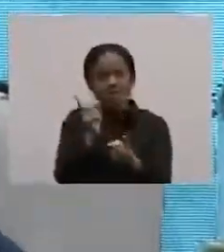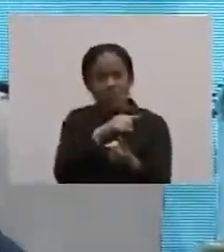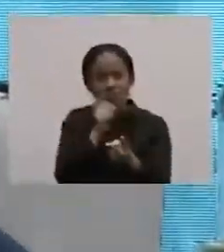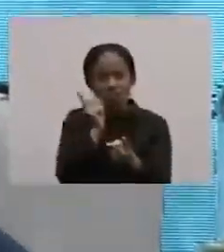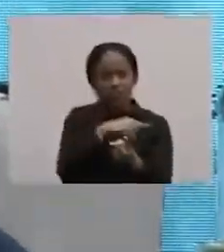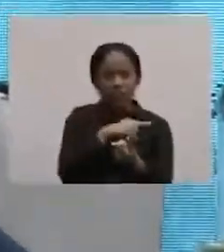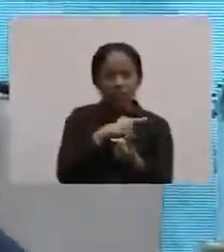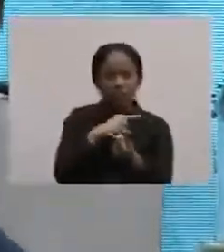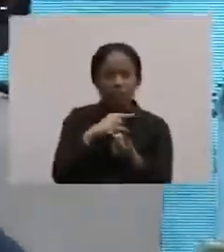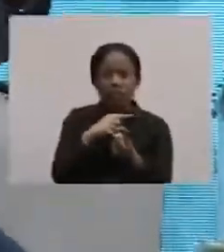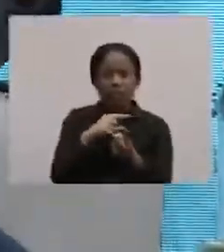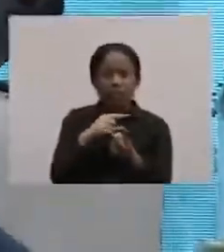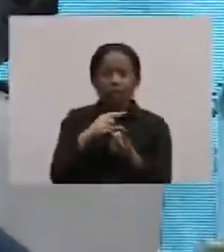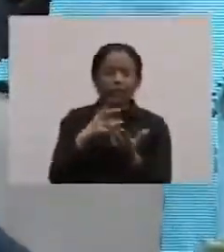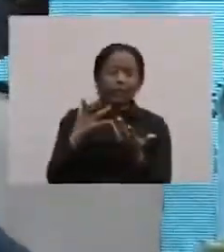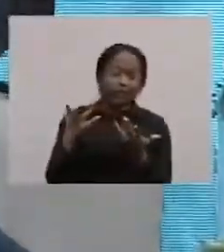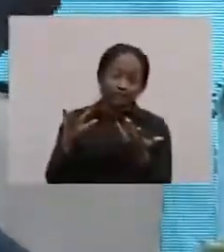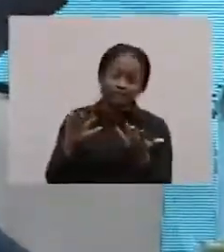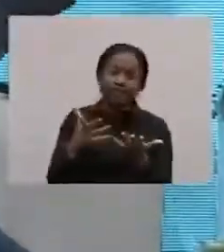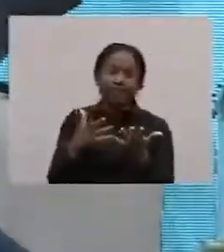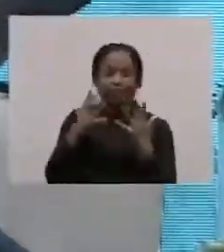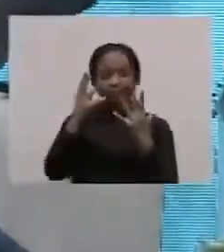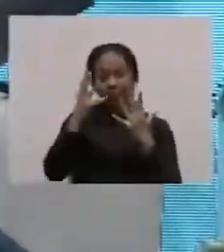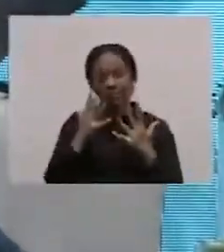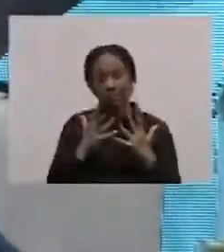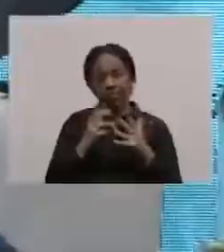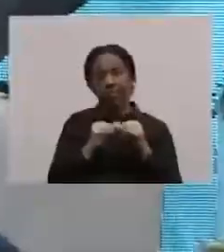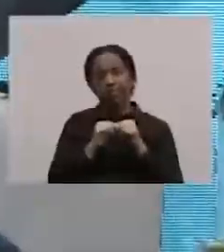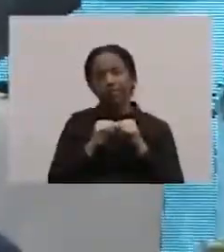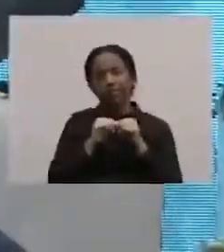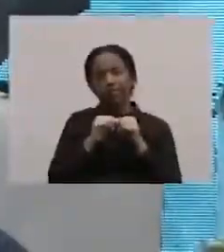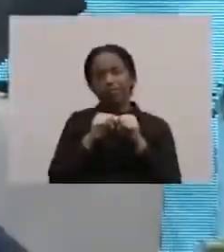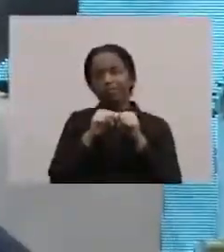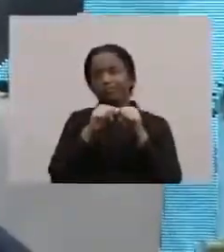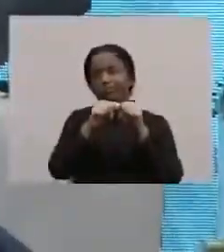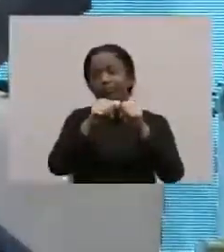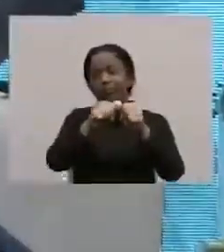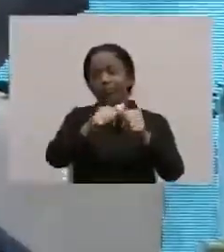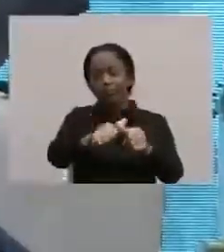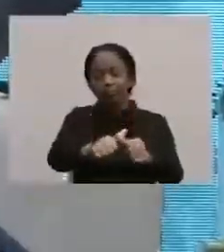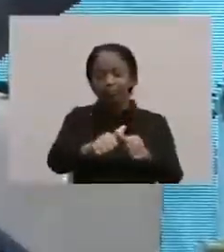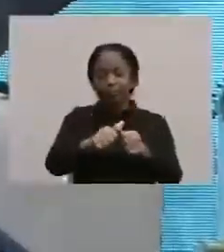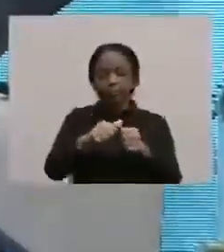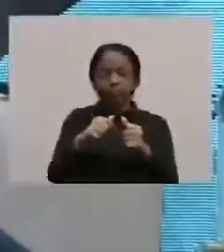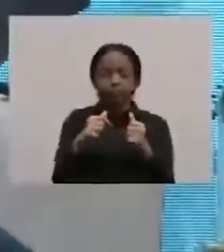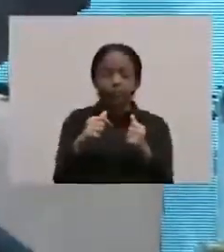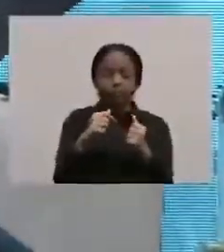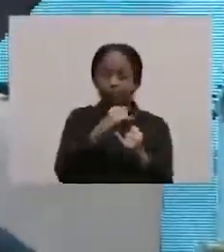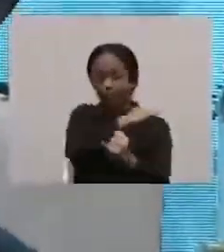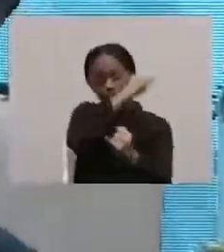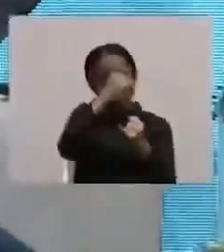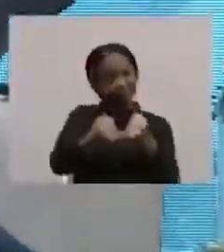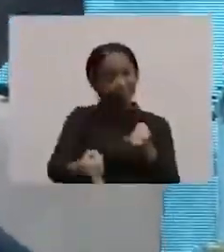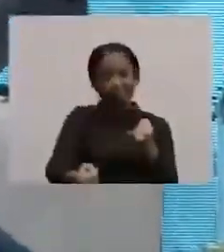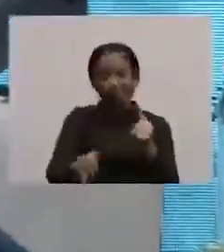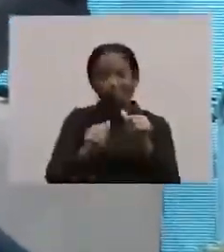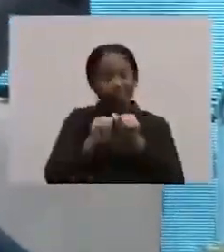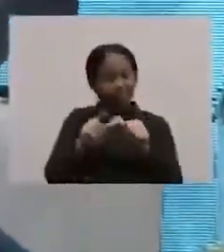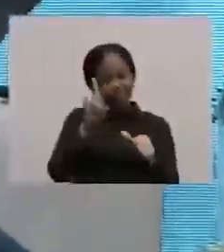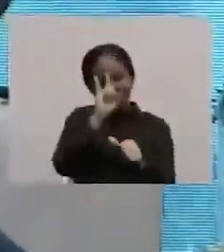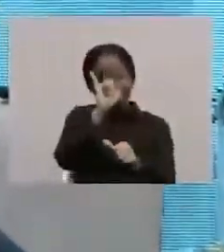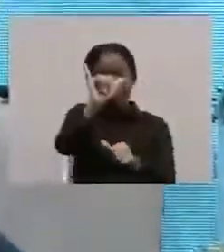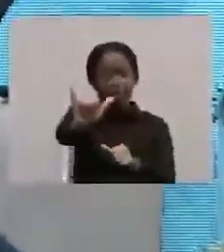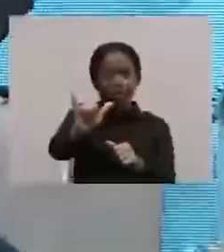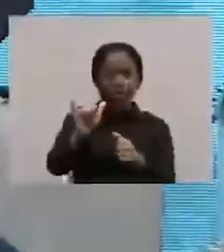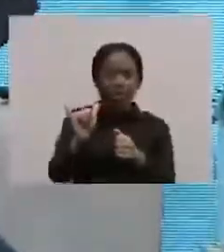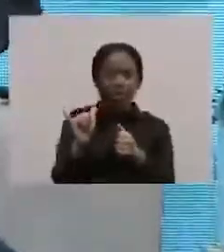de los mensajes falsos, viviremos con eso hasta la venida del fin de los tiempos. Viviremos con eso,